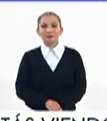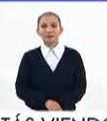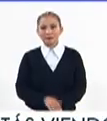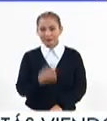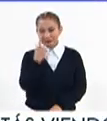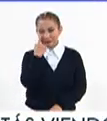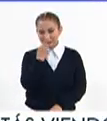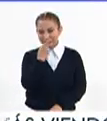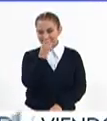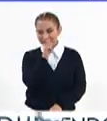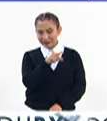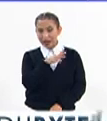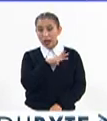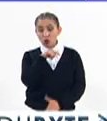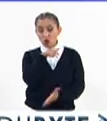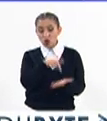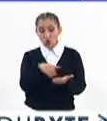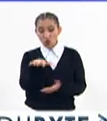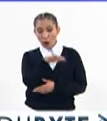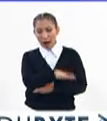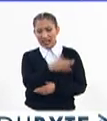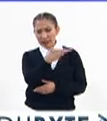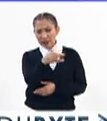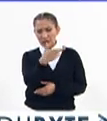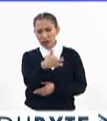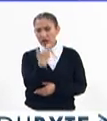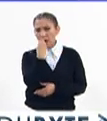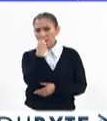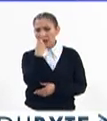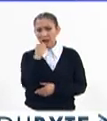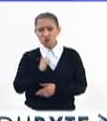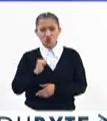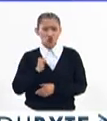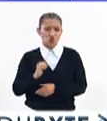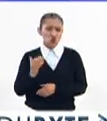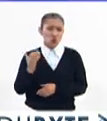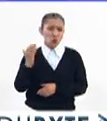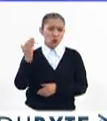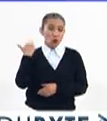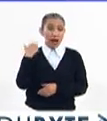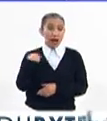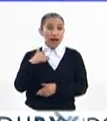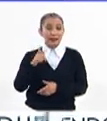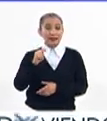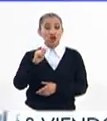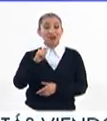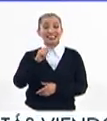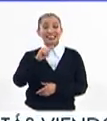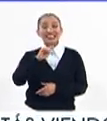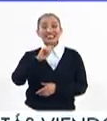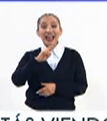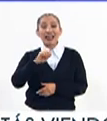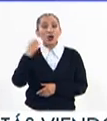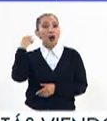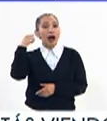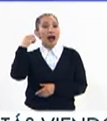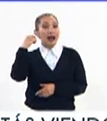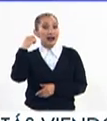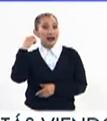Y fíjese, hablando de eso, hay un restaurante de comida prehispánica en Teotitlán del Valle, en